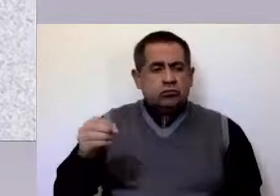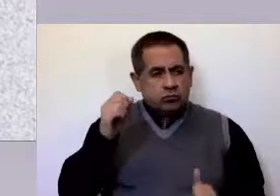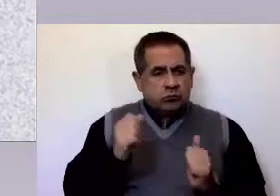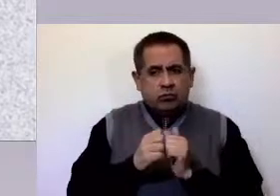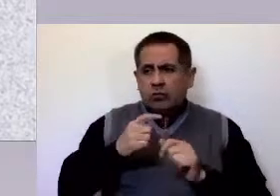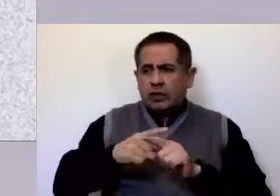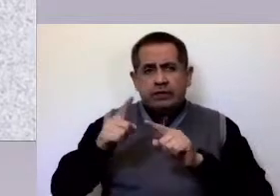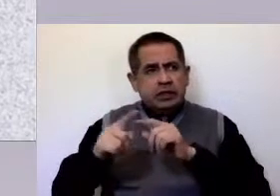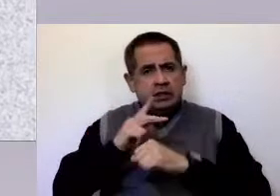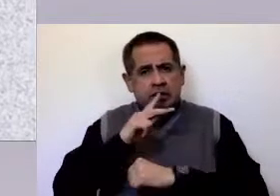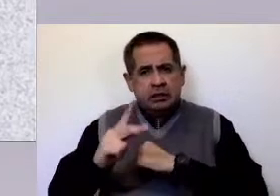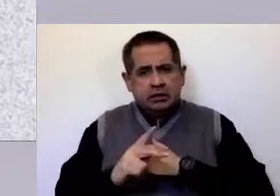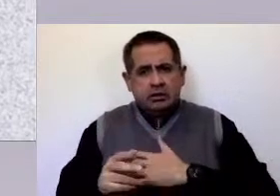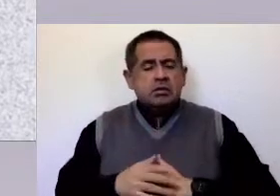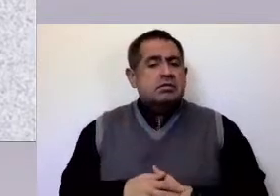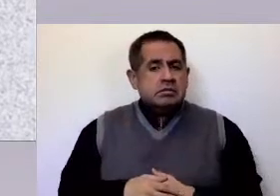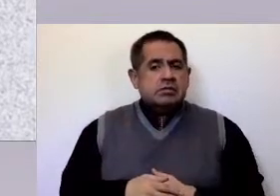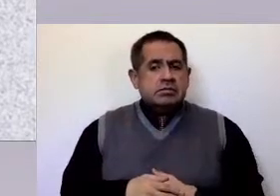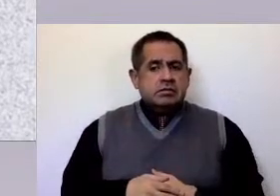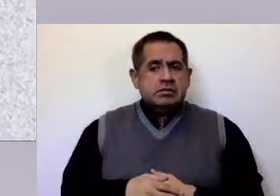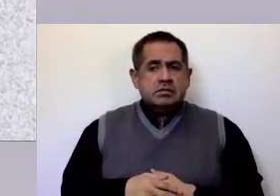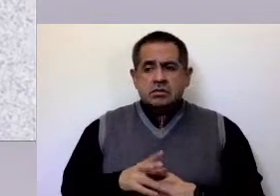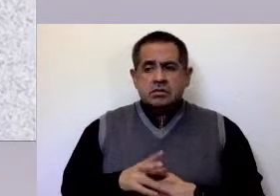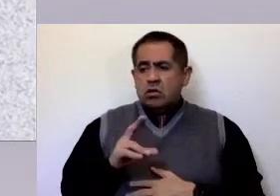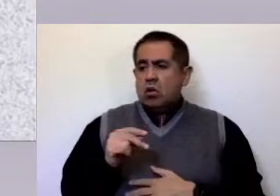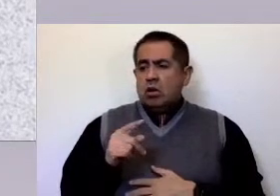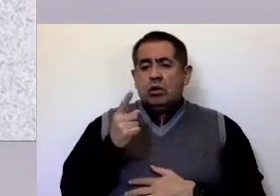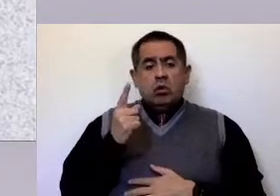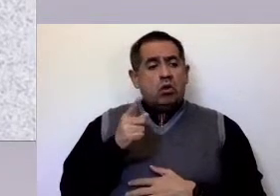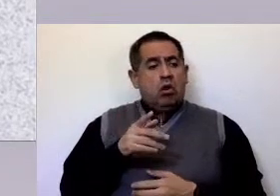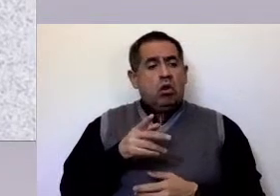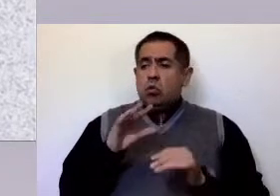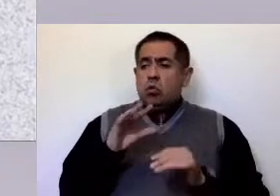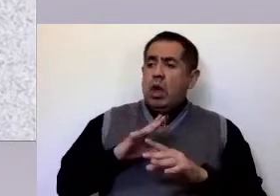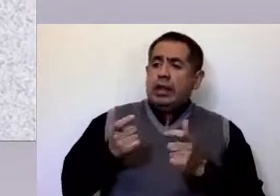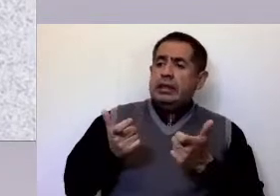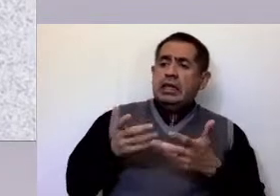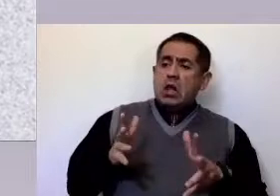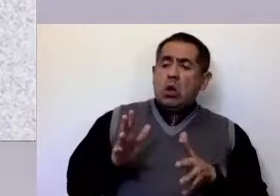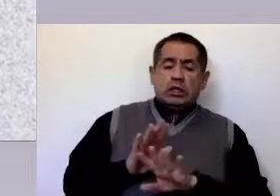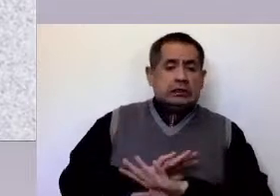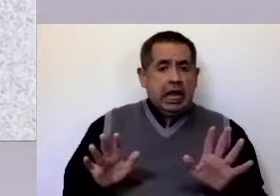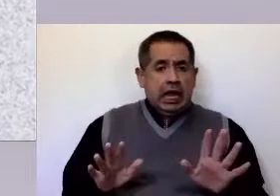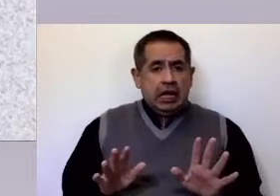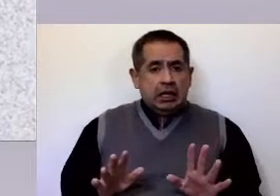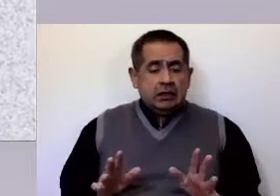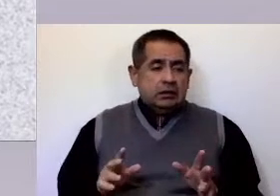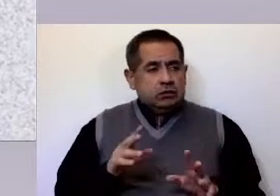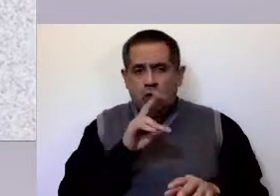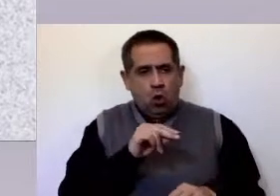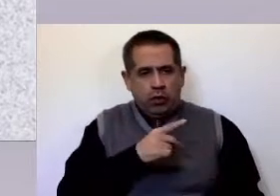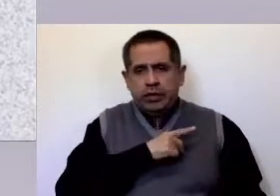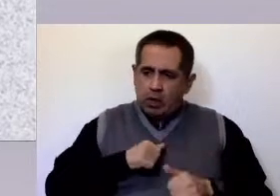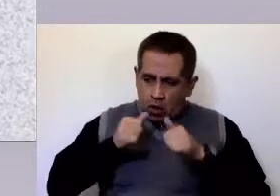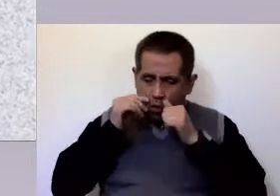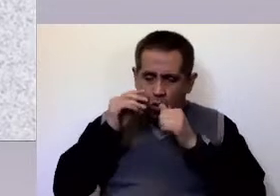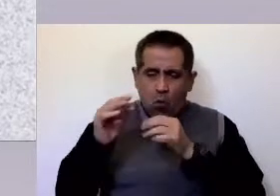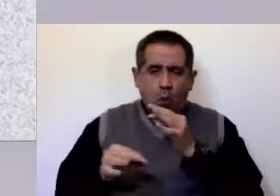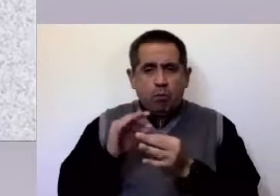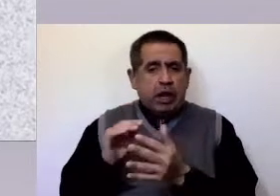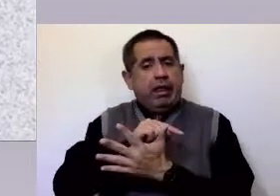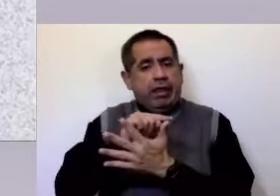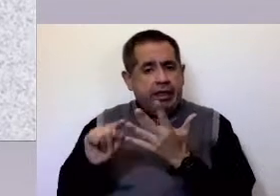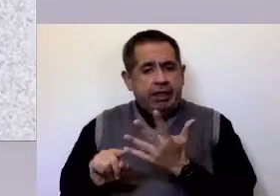no basta pues que se alegue la falta de recursos para satisfacer un determinado derecho de los desca sino que ha de demostrar la